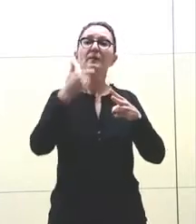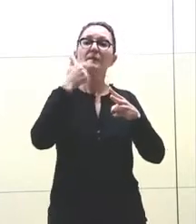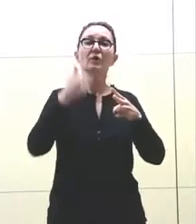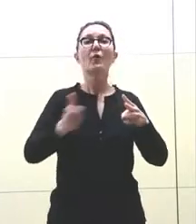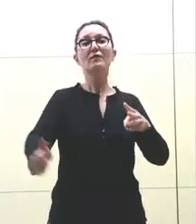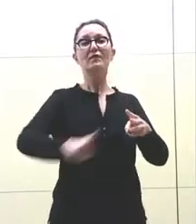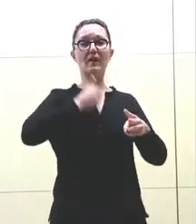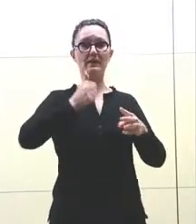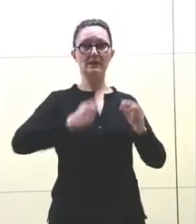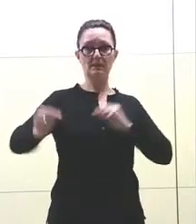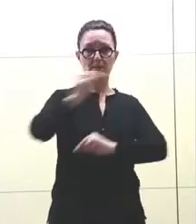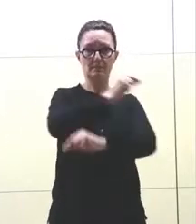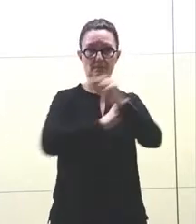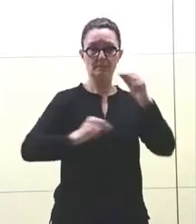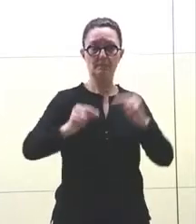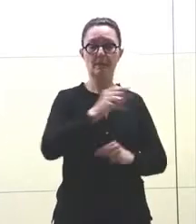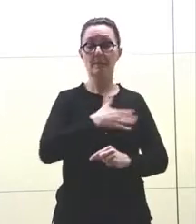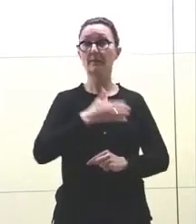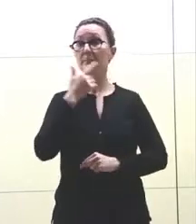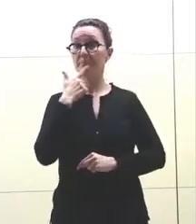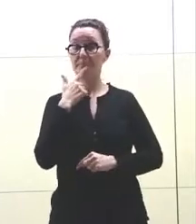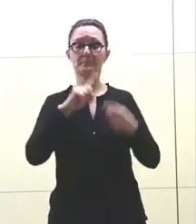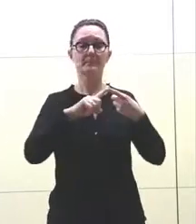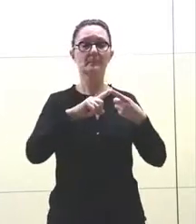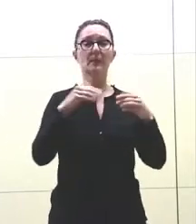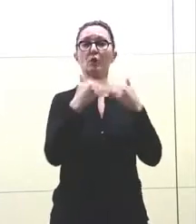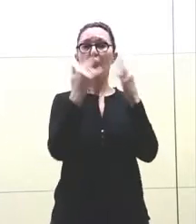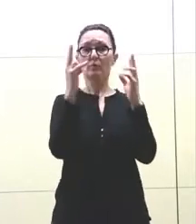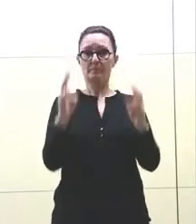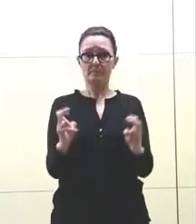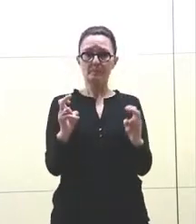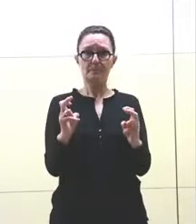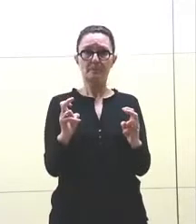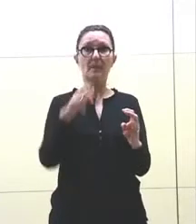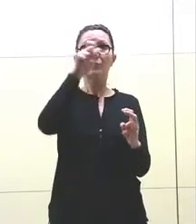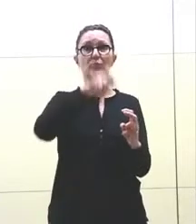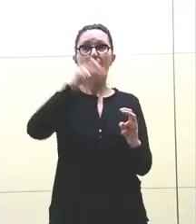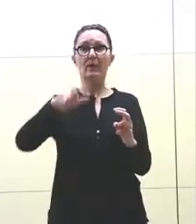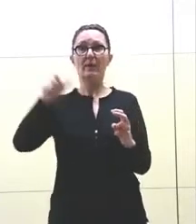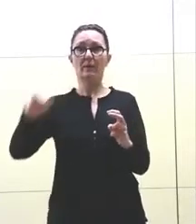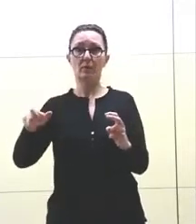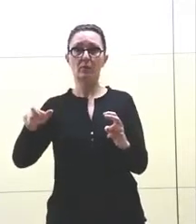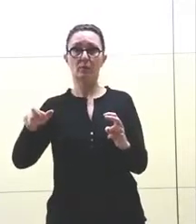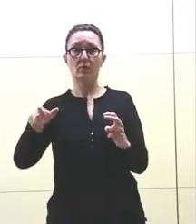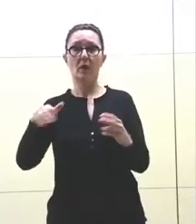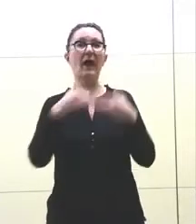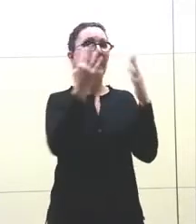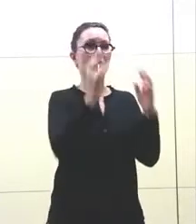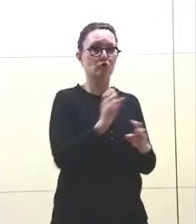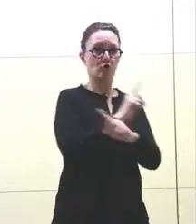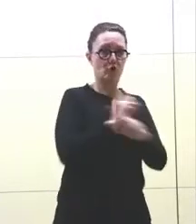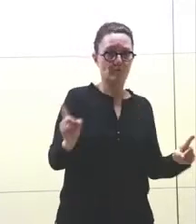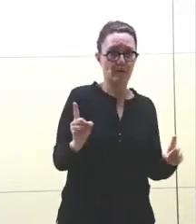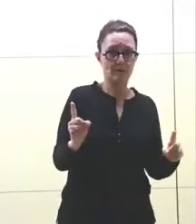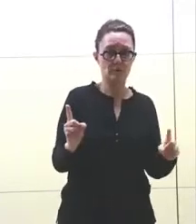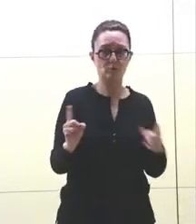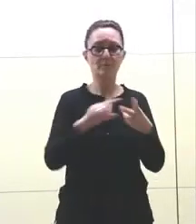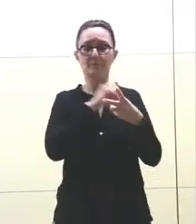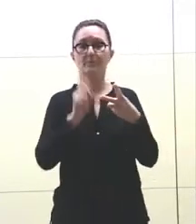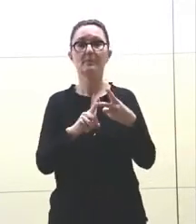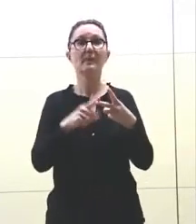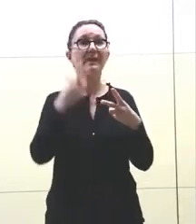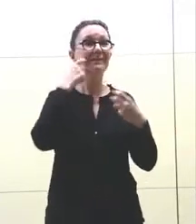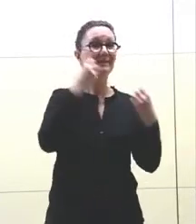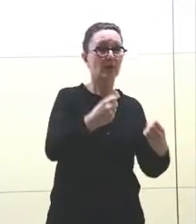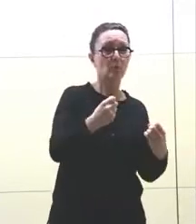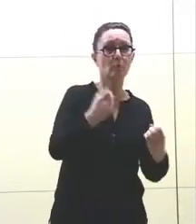lado, la dicotomía del confinamiento de la población frente al no confinamiento. Y la segunda dicotomía es salud frente